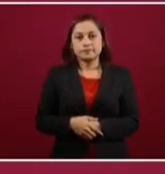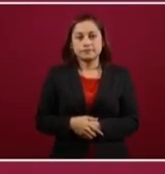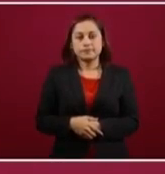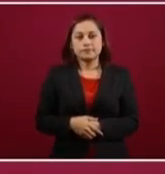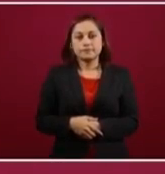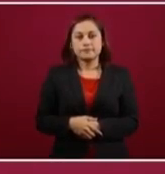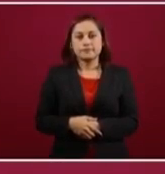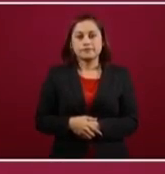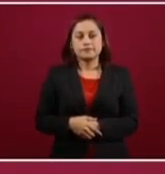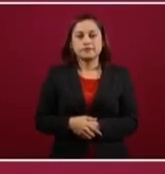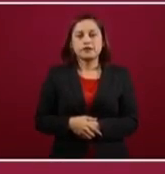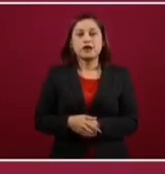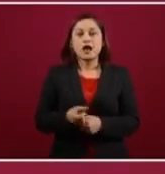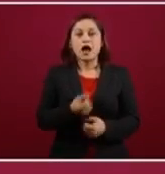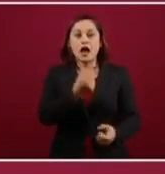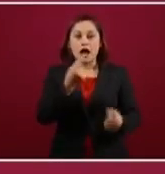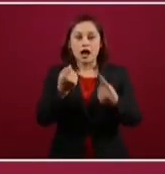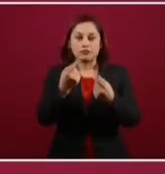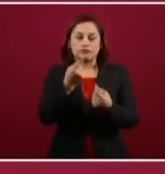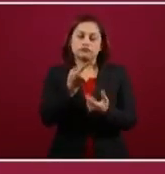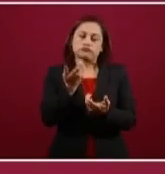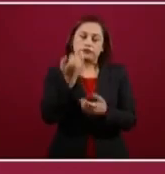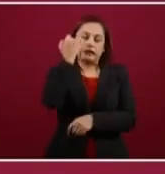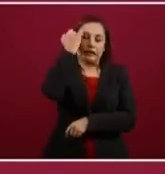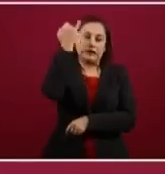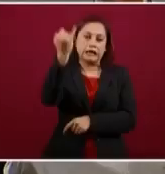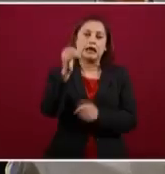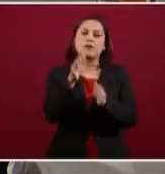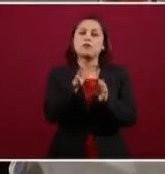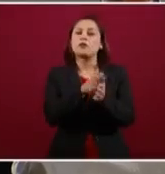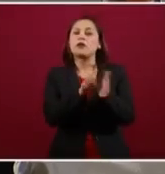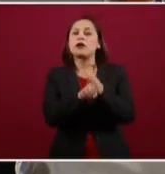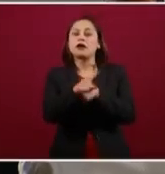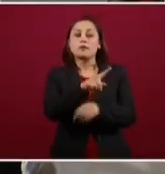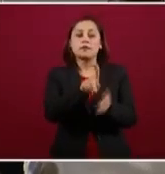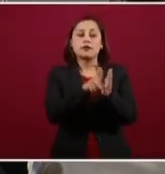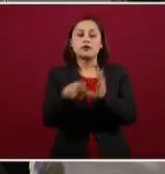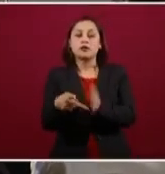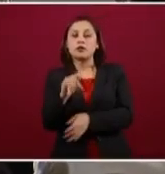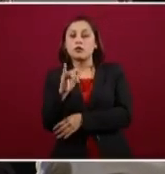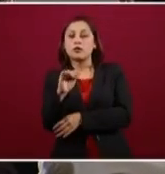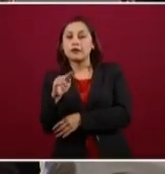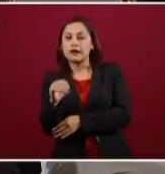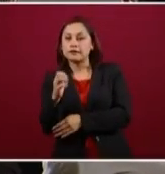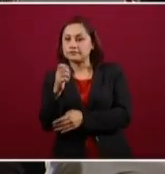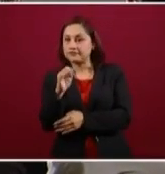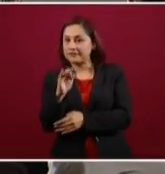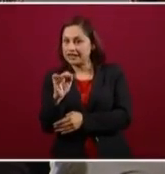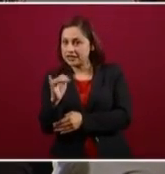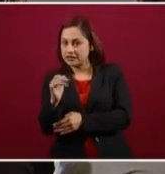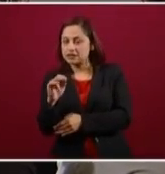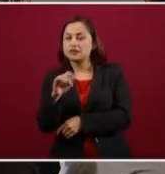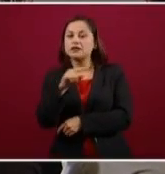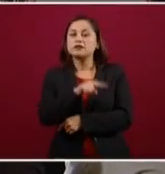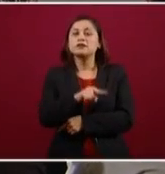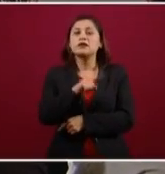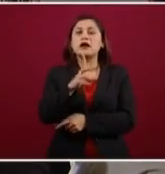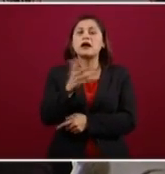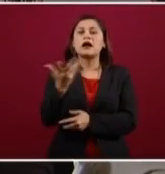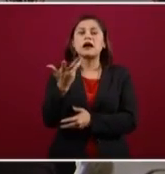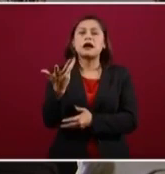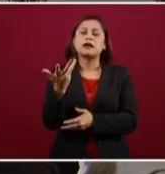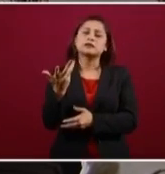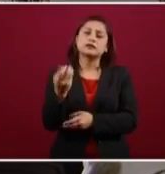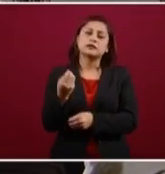la concepción del Financial Times, una armadora de una empresa